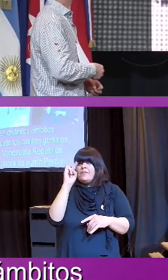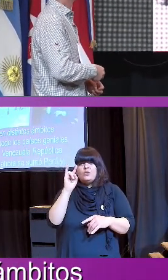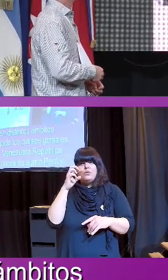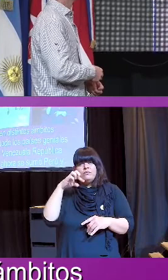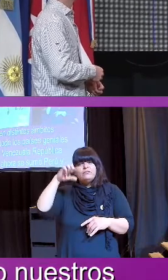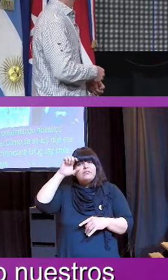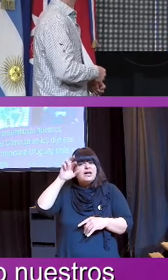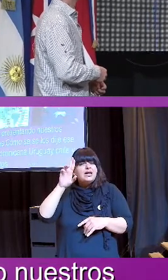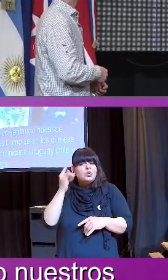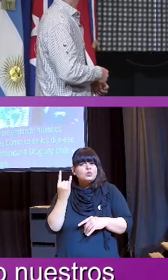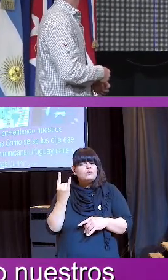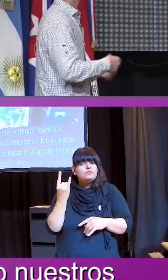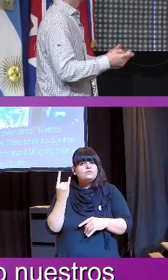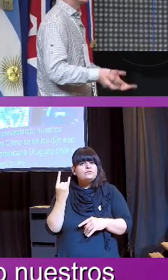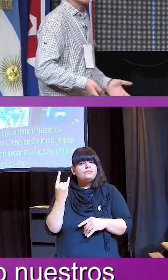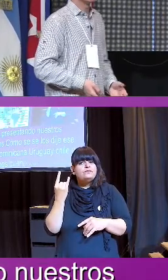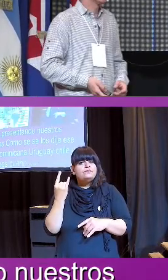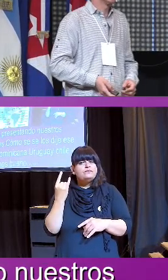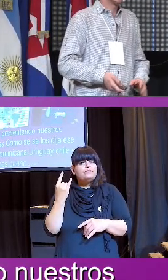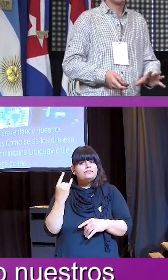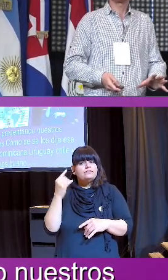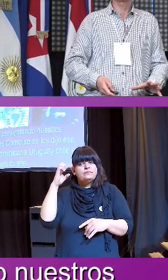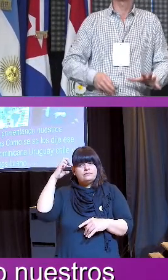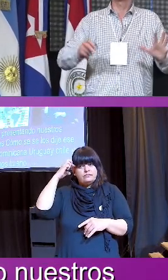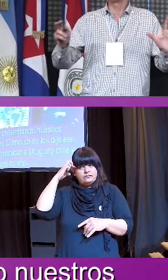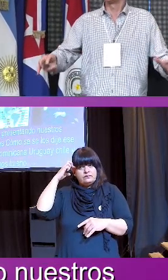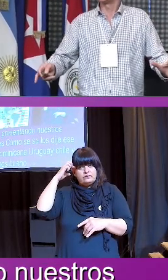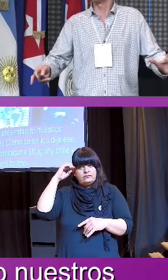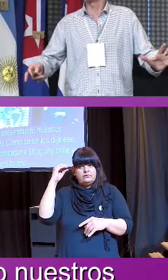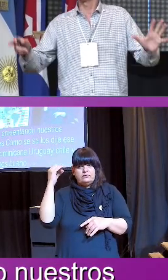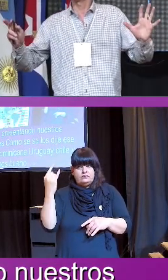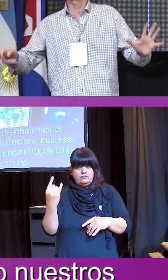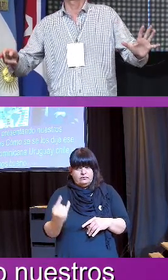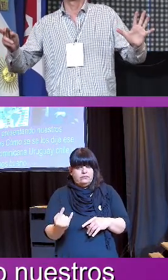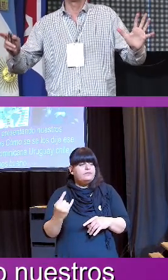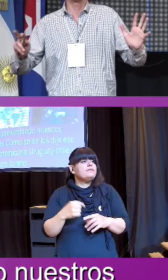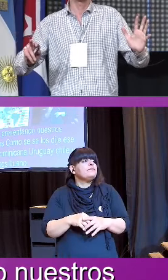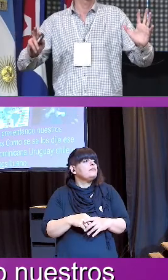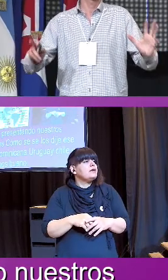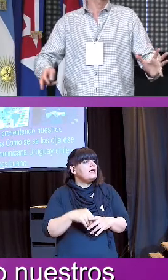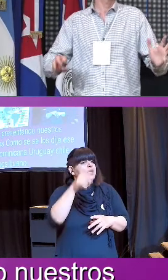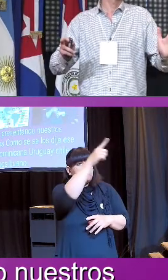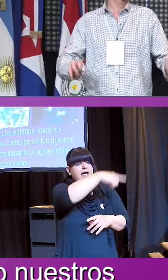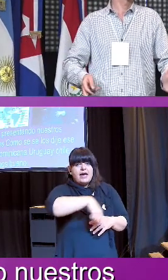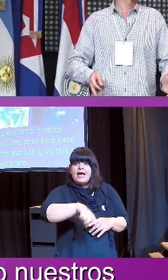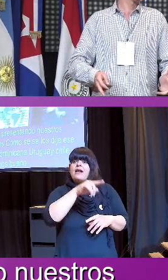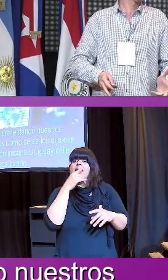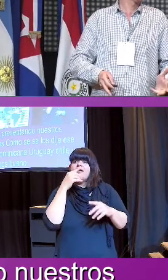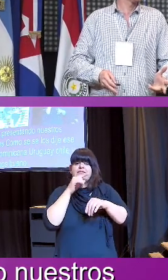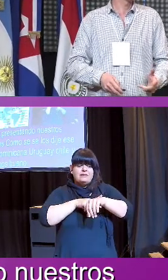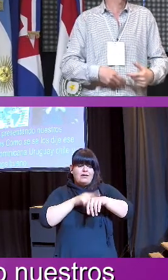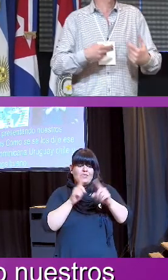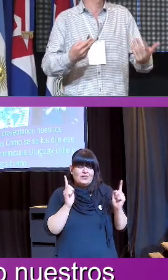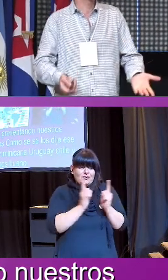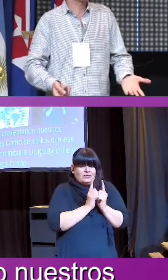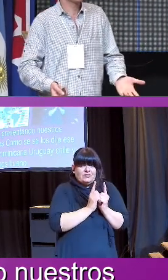veremos. Bueno, diagnóstico. Queda poquito, espero no aburrirlos, solo les quiero decir cosas que son locales, que son importantes,